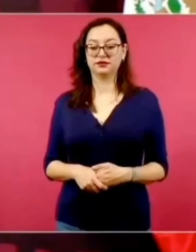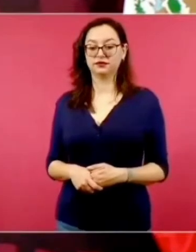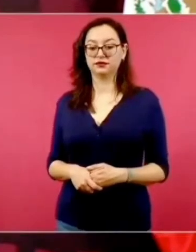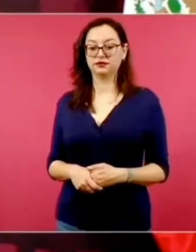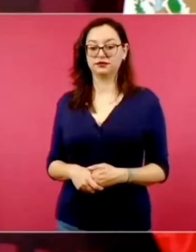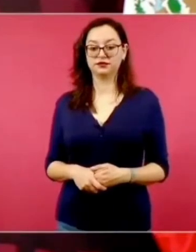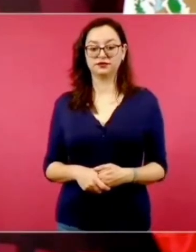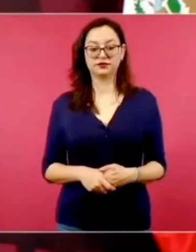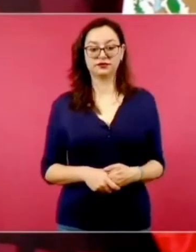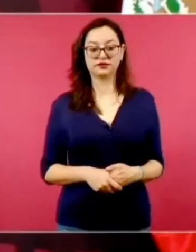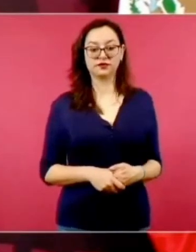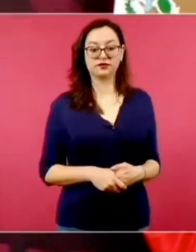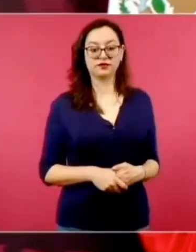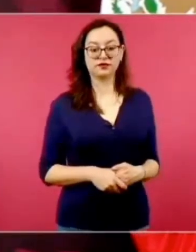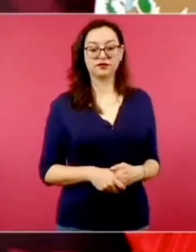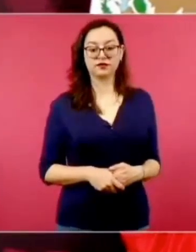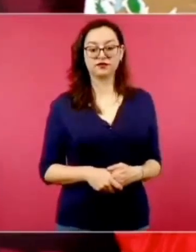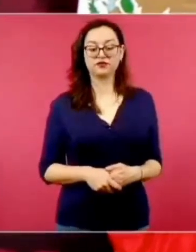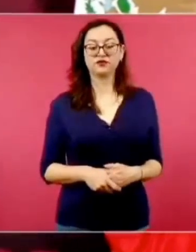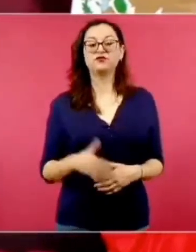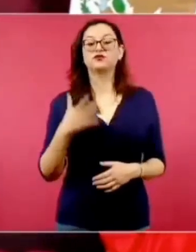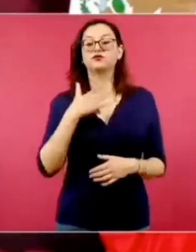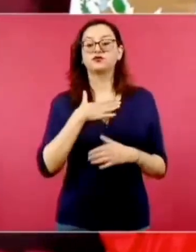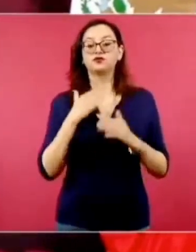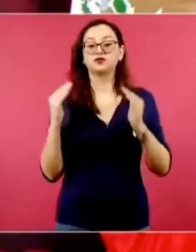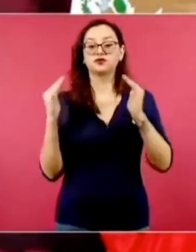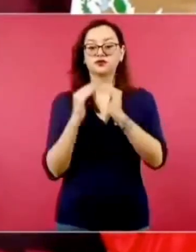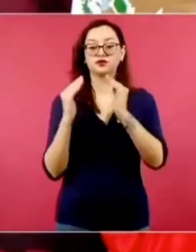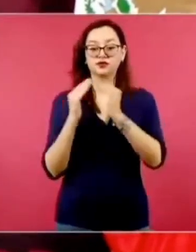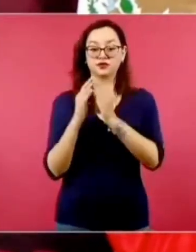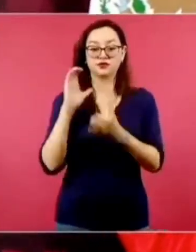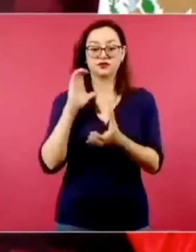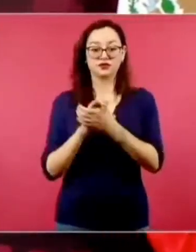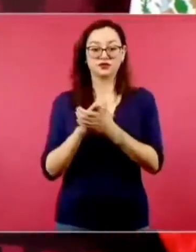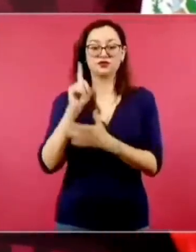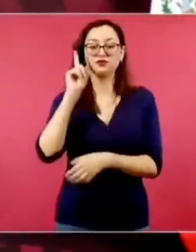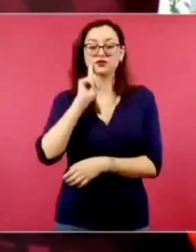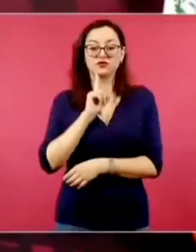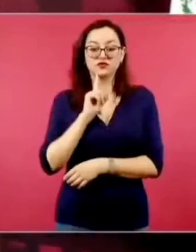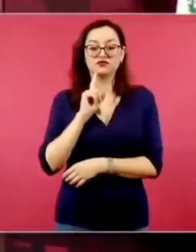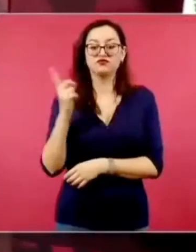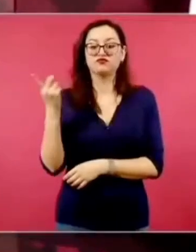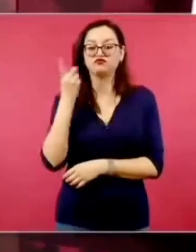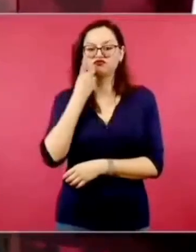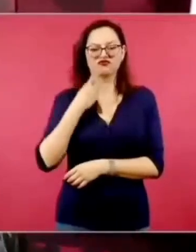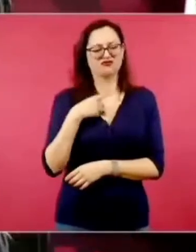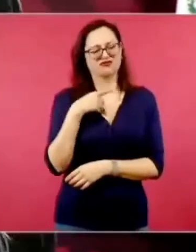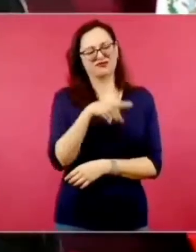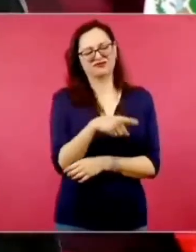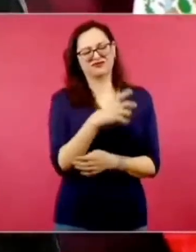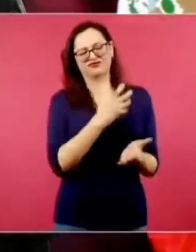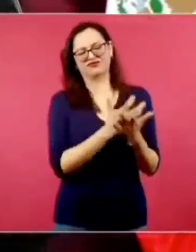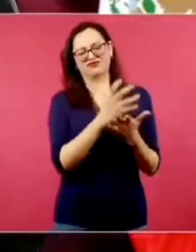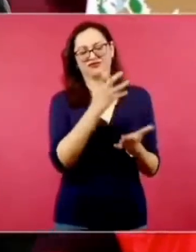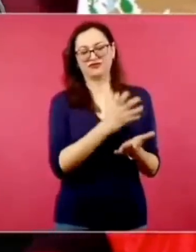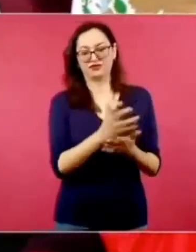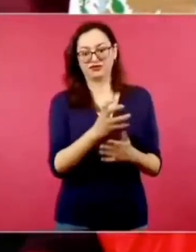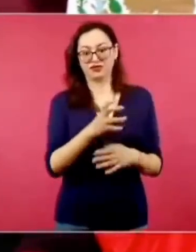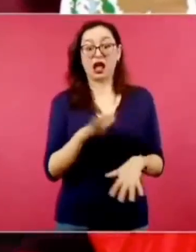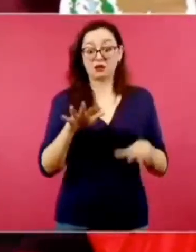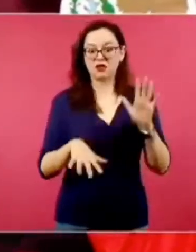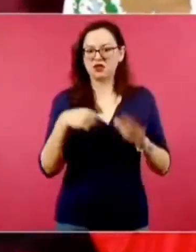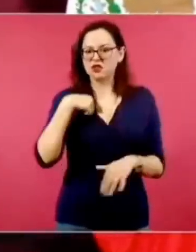en la casa Beatriz dice que exagero, porque le digo, ya no escucho bien,